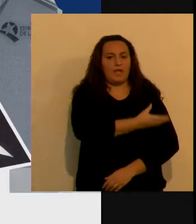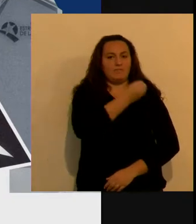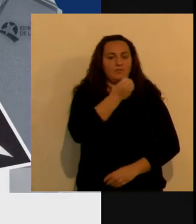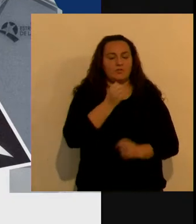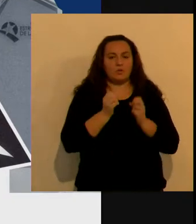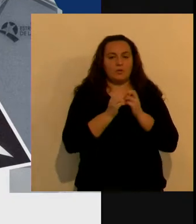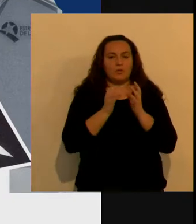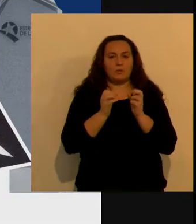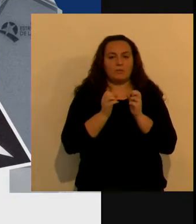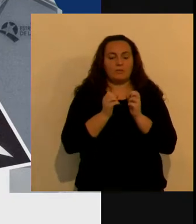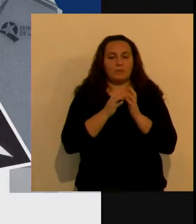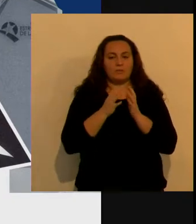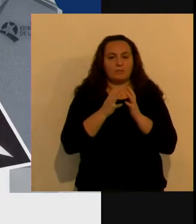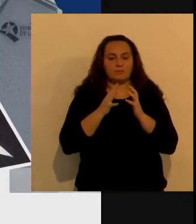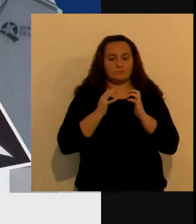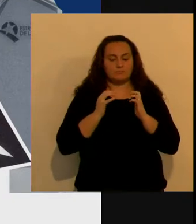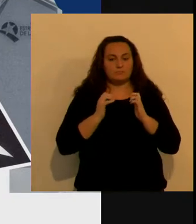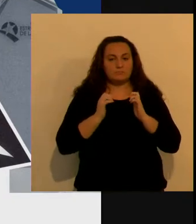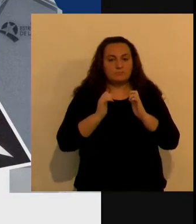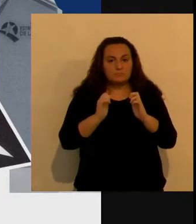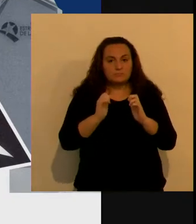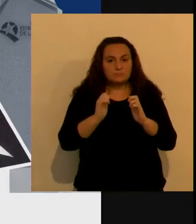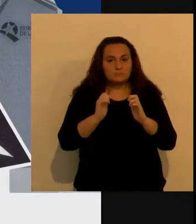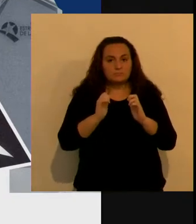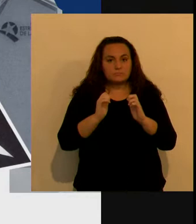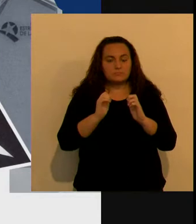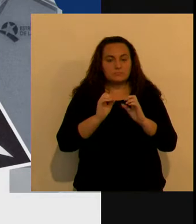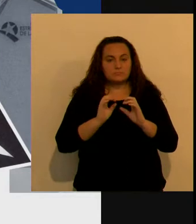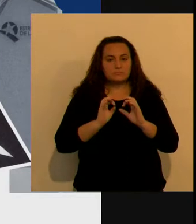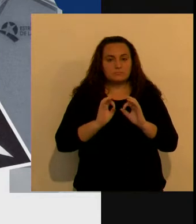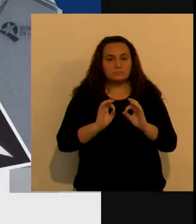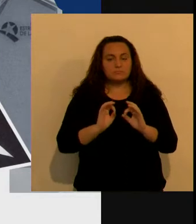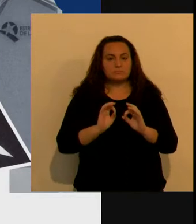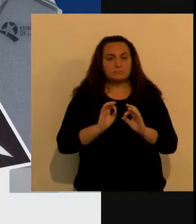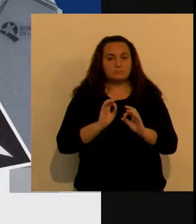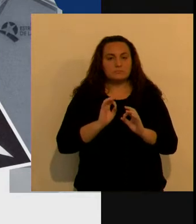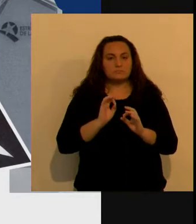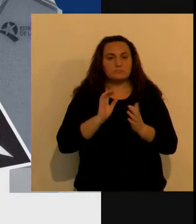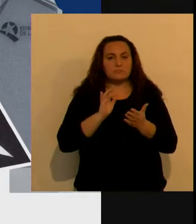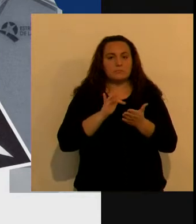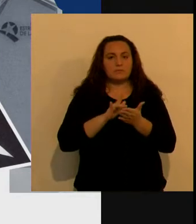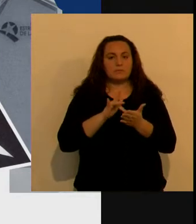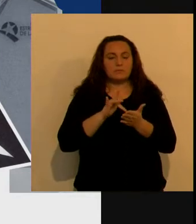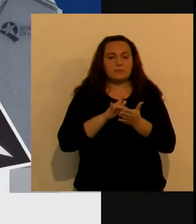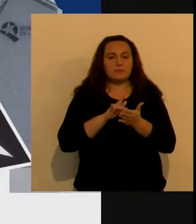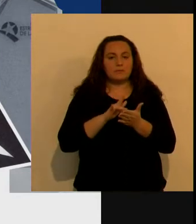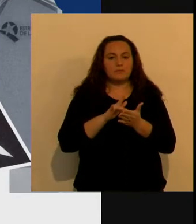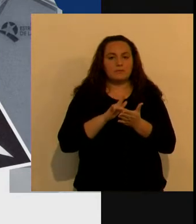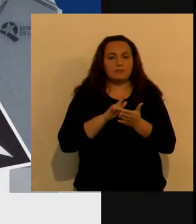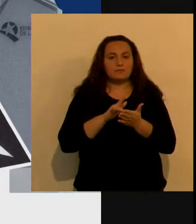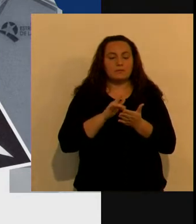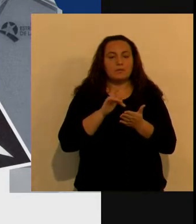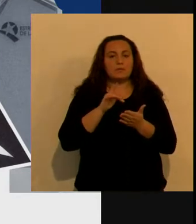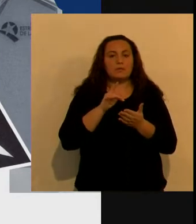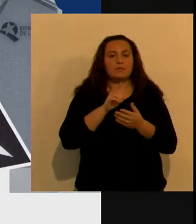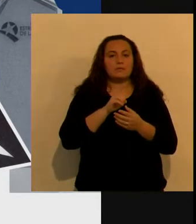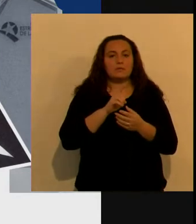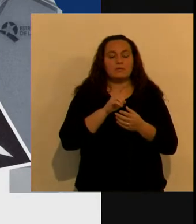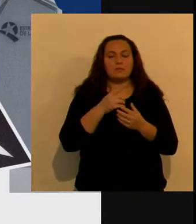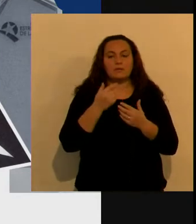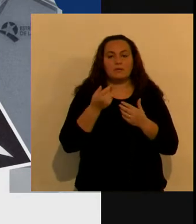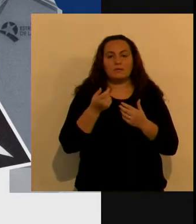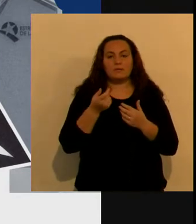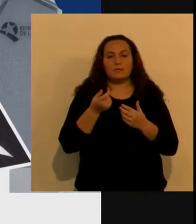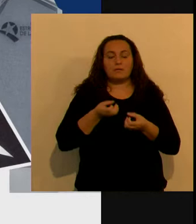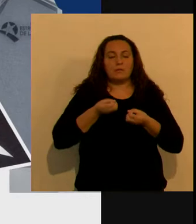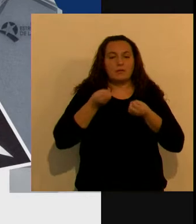en sesión plenaria extraordinaria celebrada el día 15 de junio de 2016, adoptó